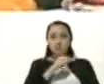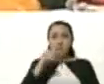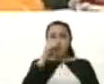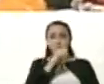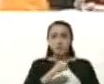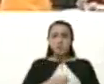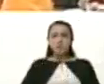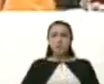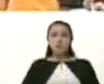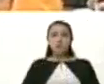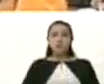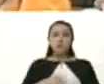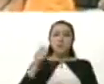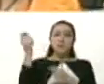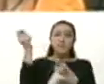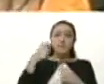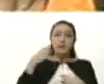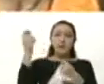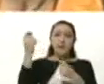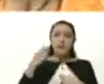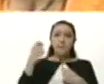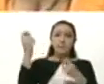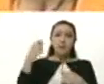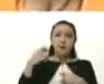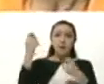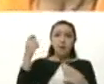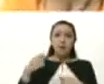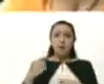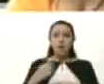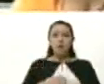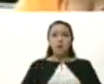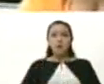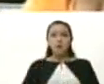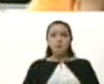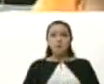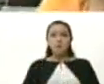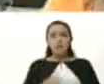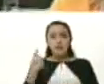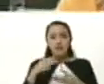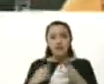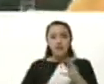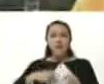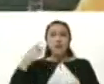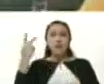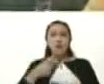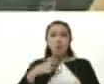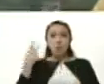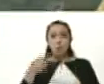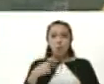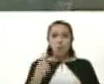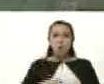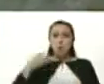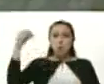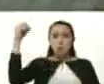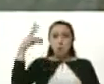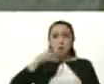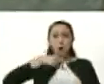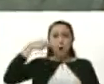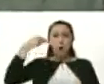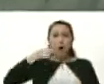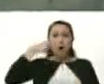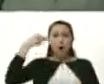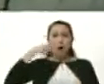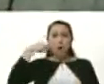papagayo, una amarilla cual sol de mayo,